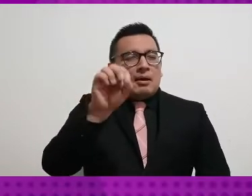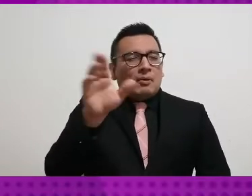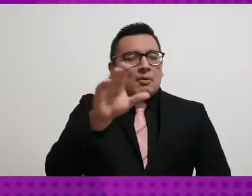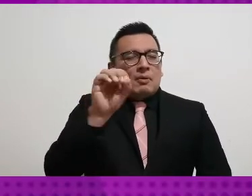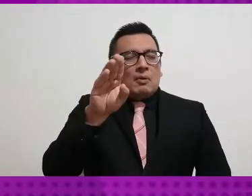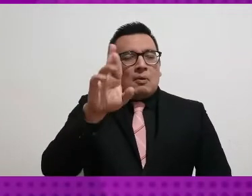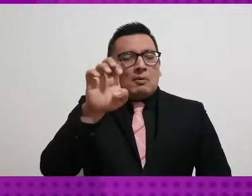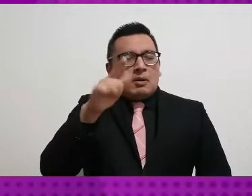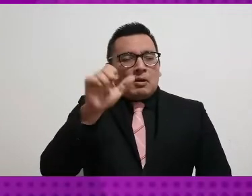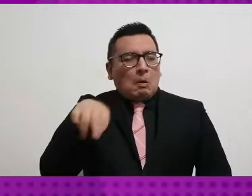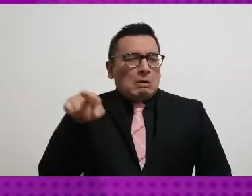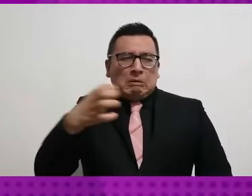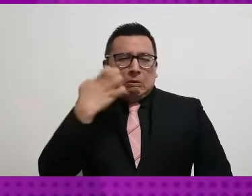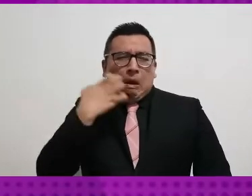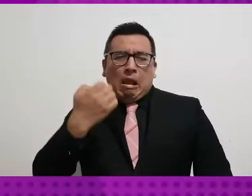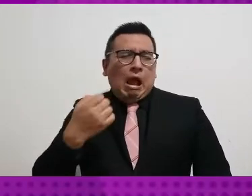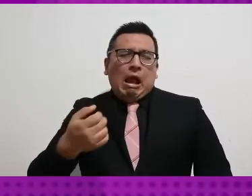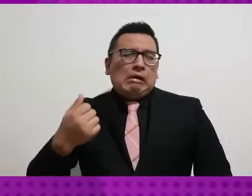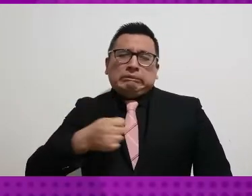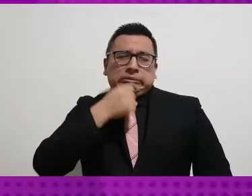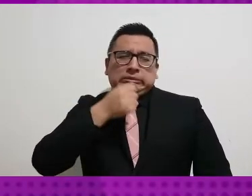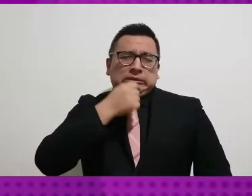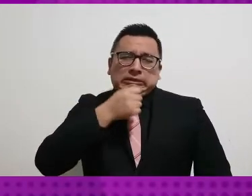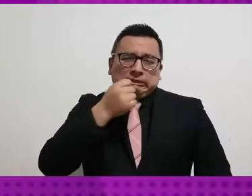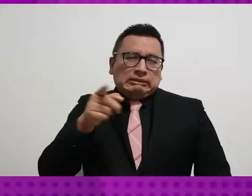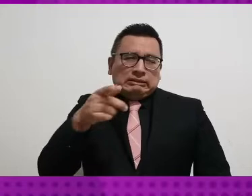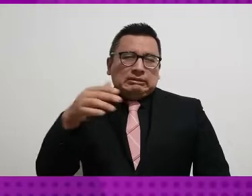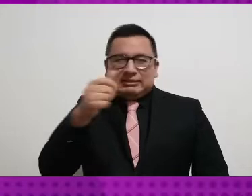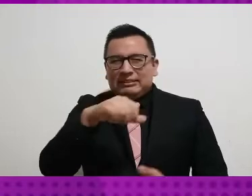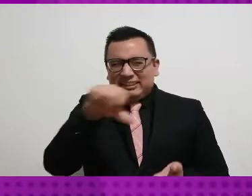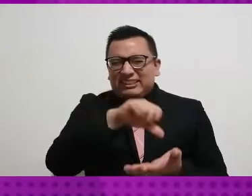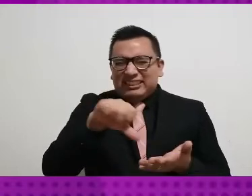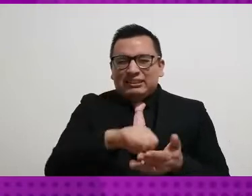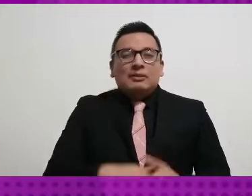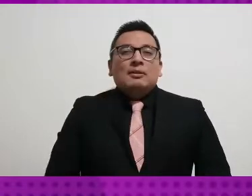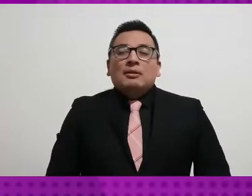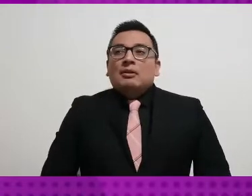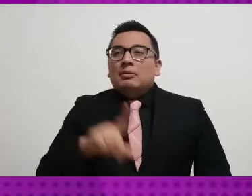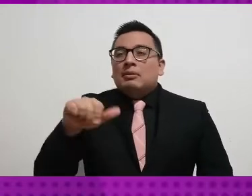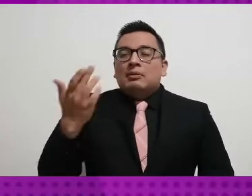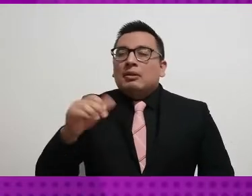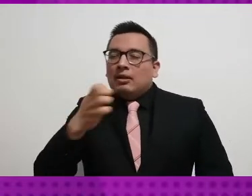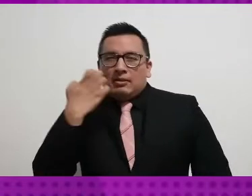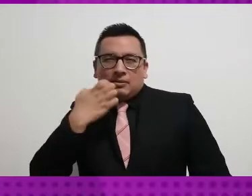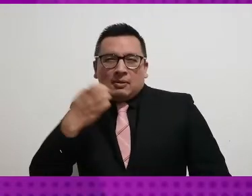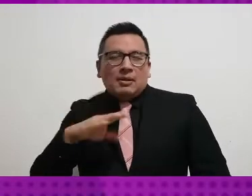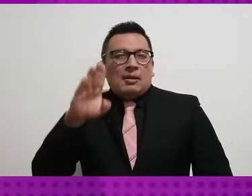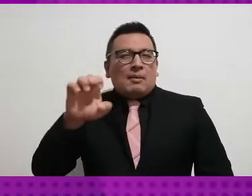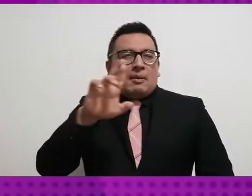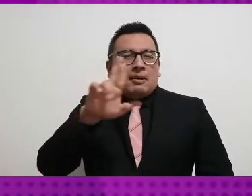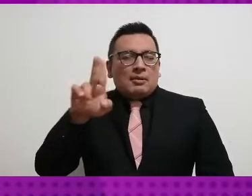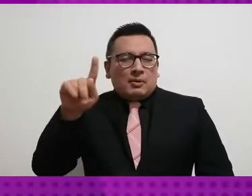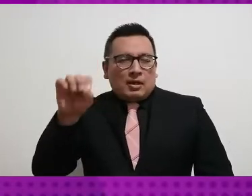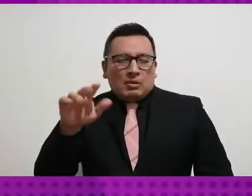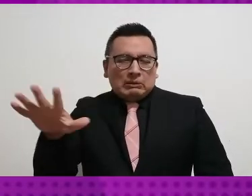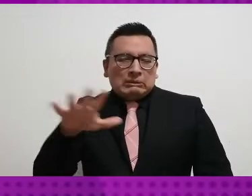muy vieja y muy emblemática, ahí en el centro de la ciudad. Posteriormente estuve en la Berrueto, o sea, puras escuelas de esta